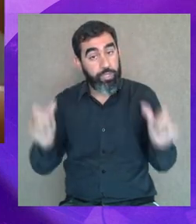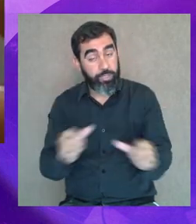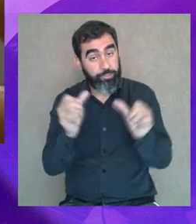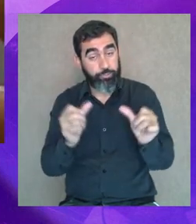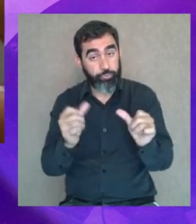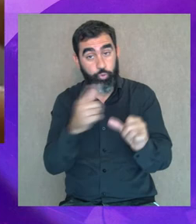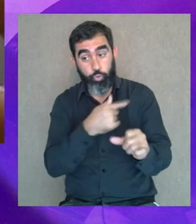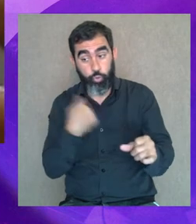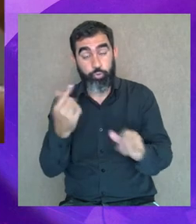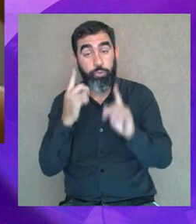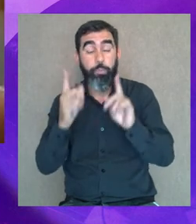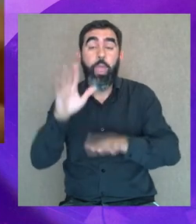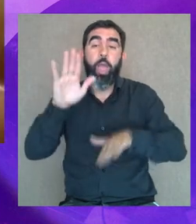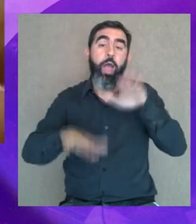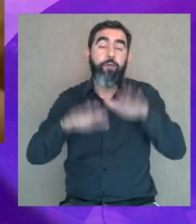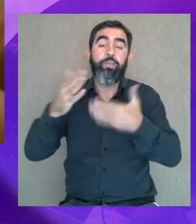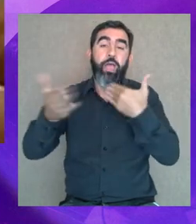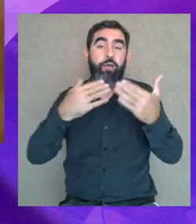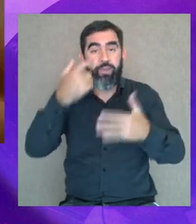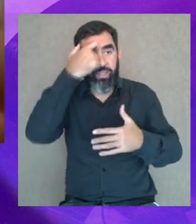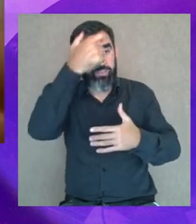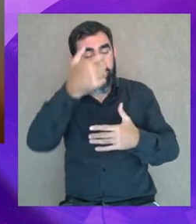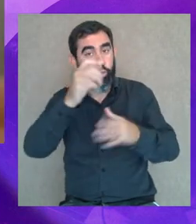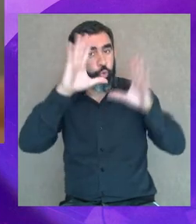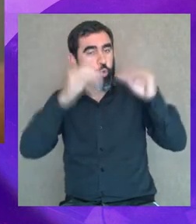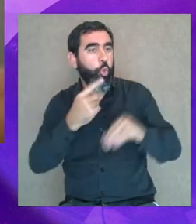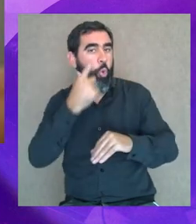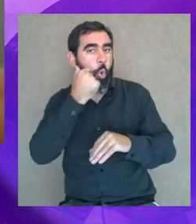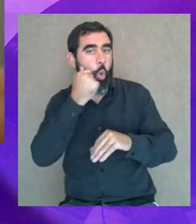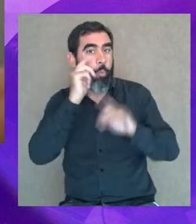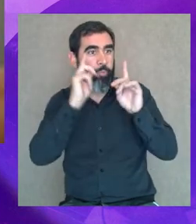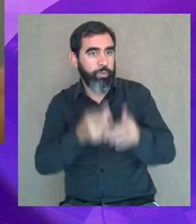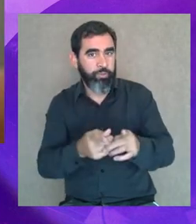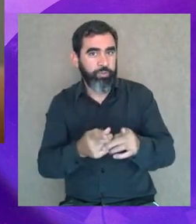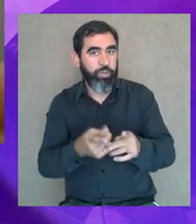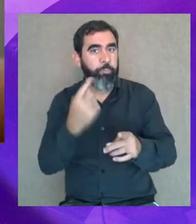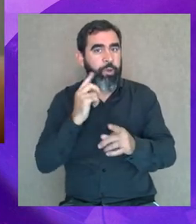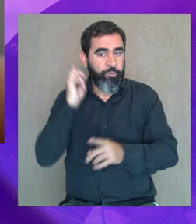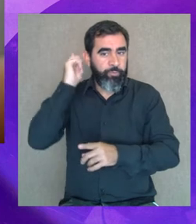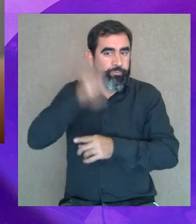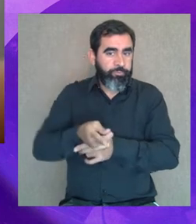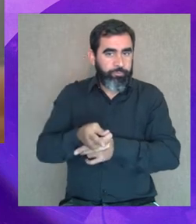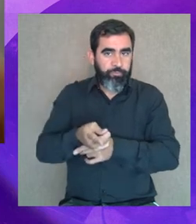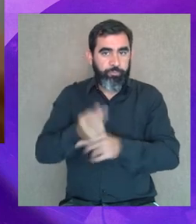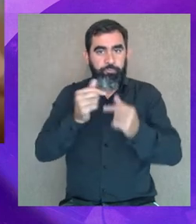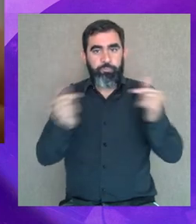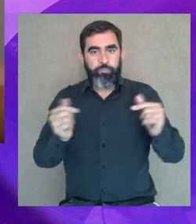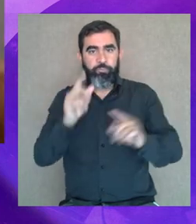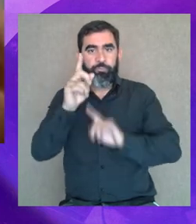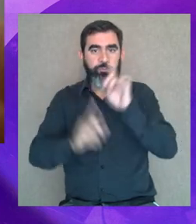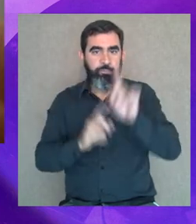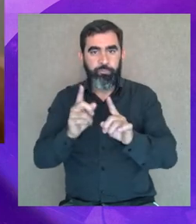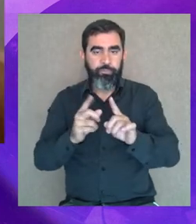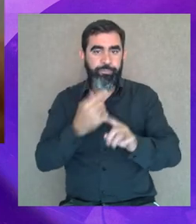la oposición no en que bueno también a veces tenemos que hablar con la gente técnica que eran todos hombres pero con decisiones y ponen cosas